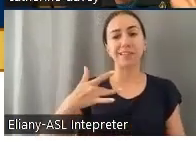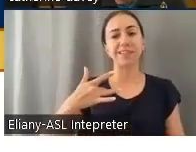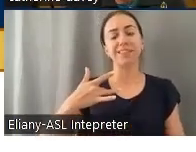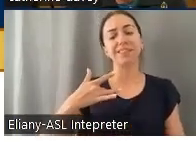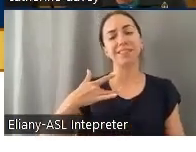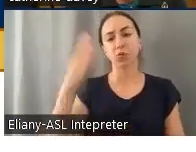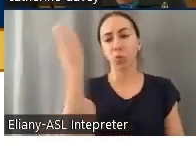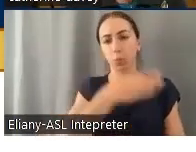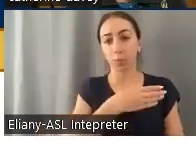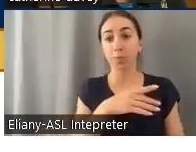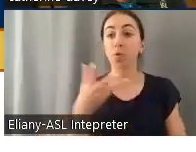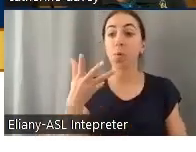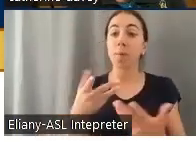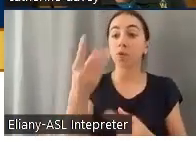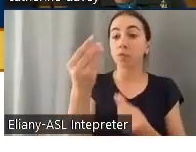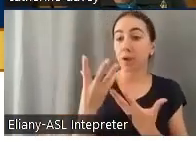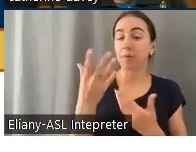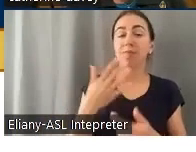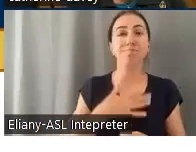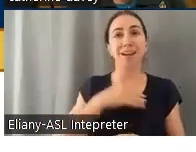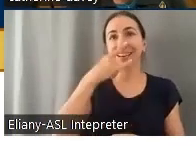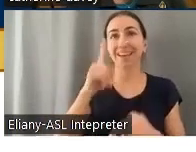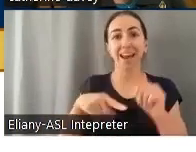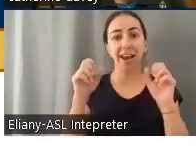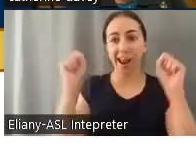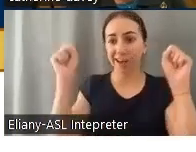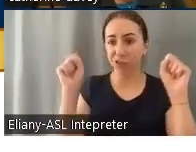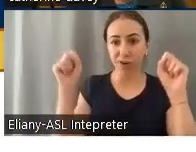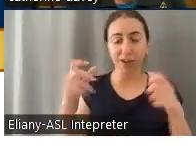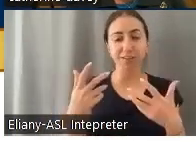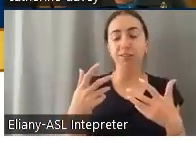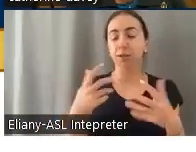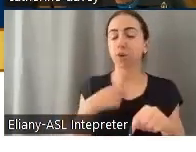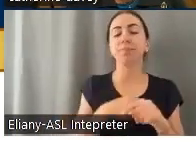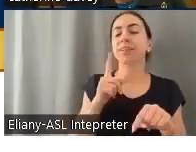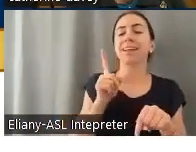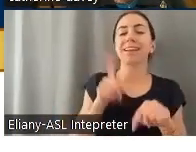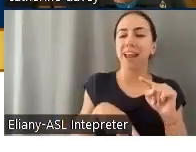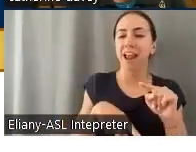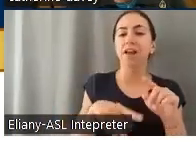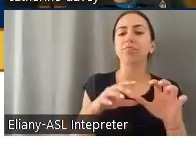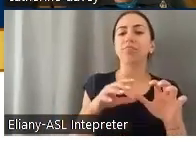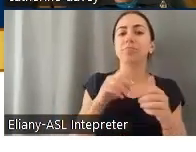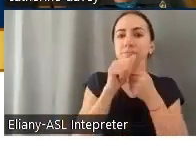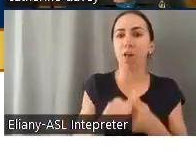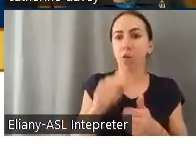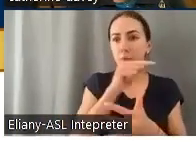eh, quitados. Muchas veces los jueces no le prestan atención. Si tú me dices, mi niña no puede hacer todo esto, ahora tengo que